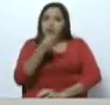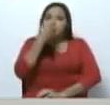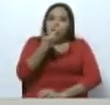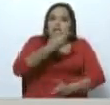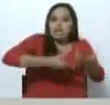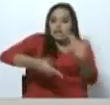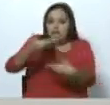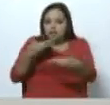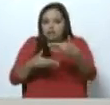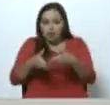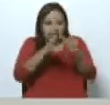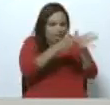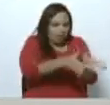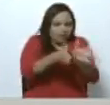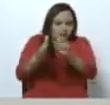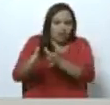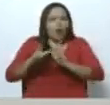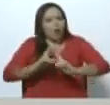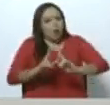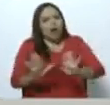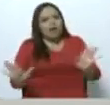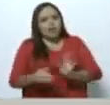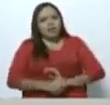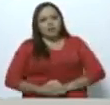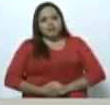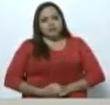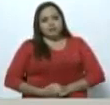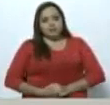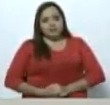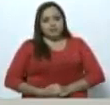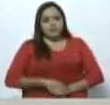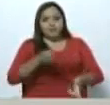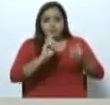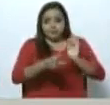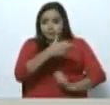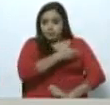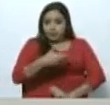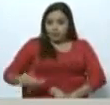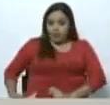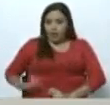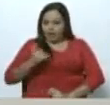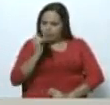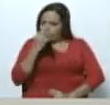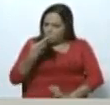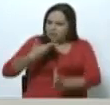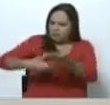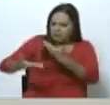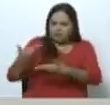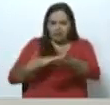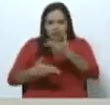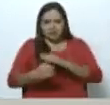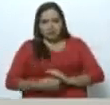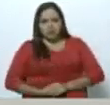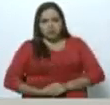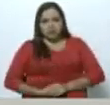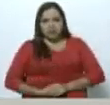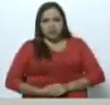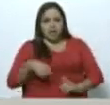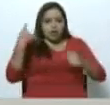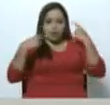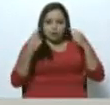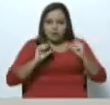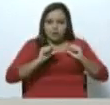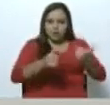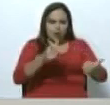relaciones. Ojalá. Haya habido presidentes de la oligarquía con los cuales se ha tenido buena relación. Ahí la locura comenzó de Pastrana para